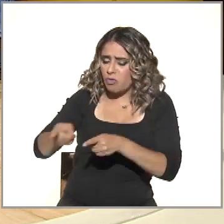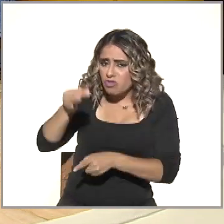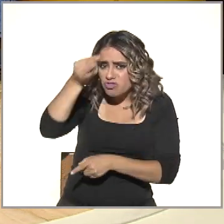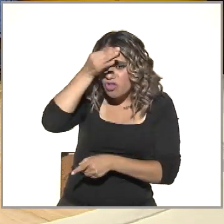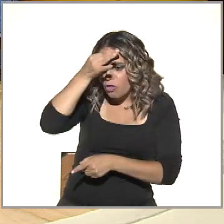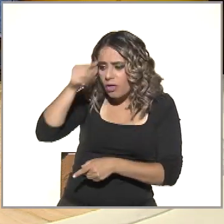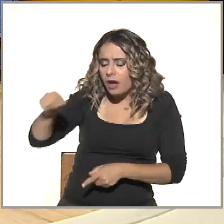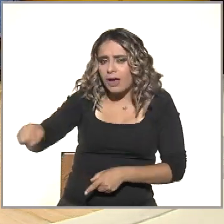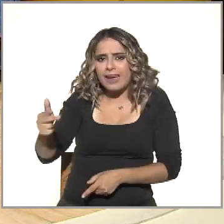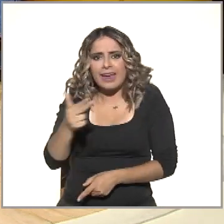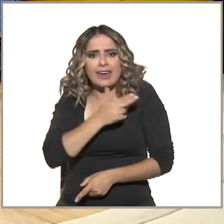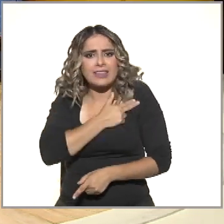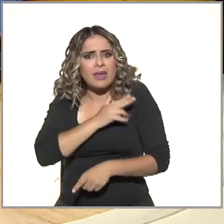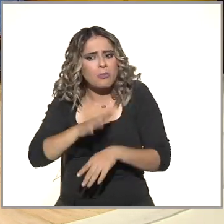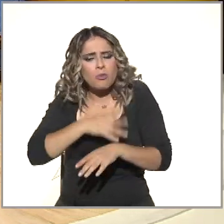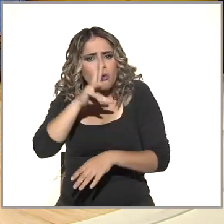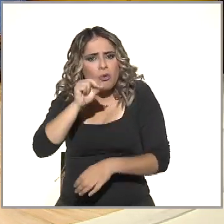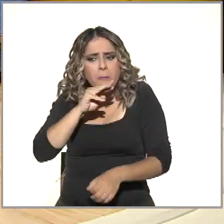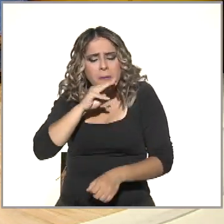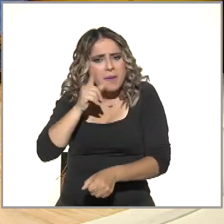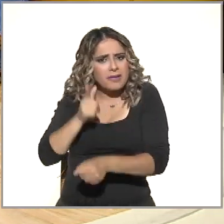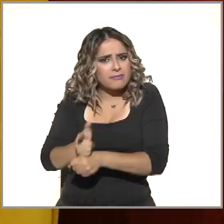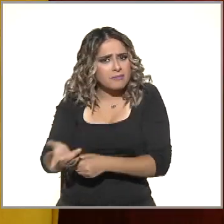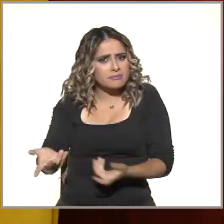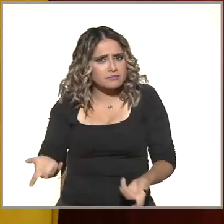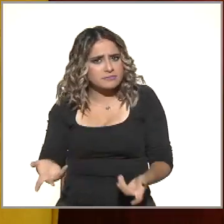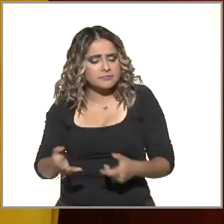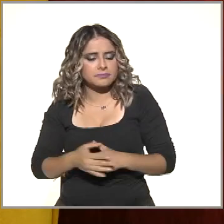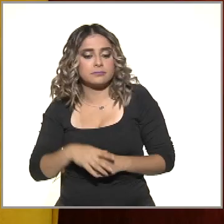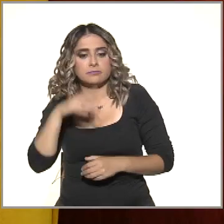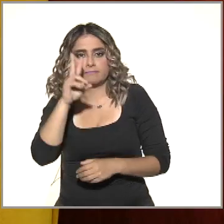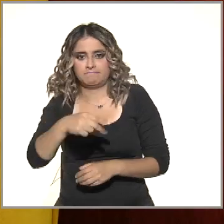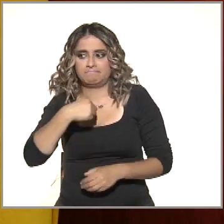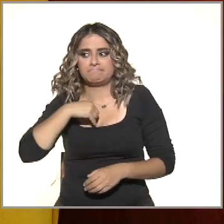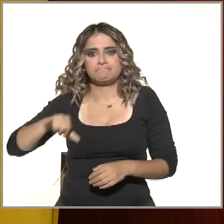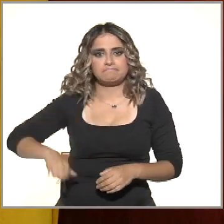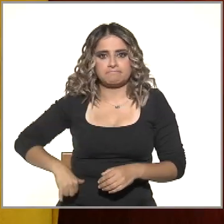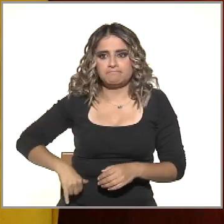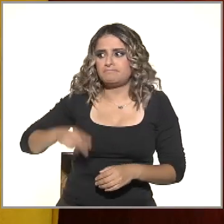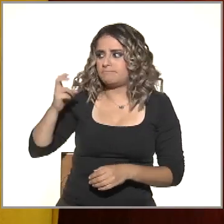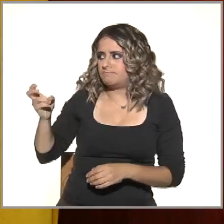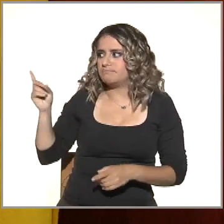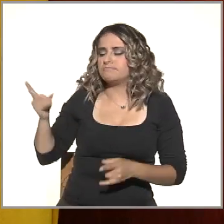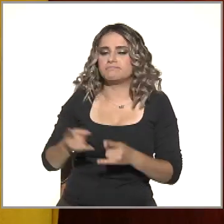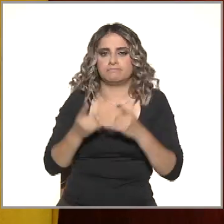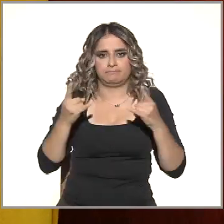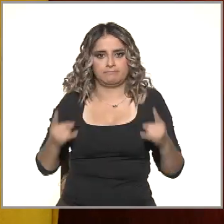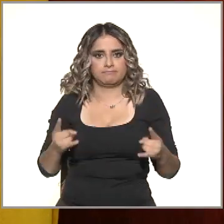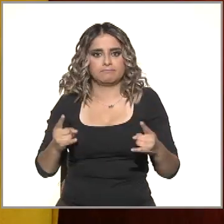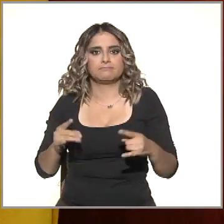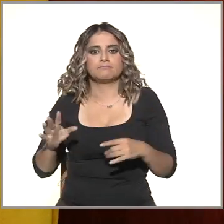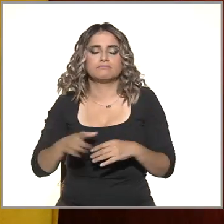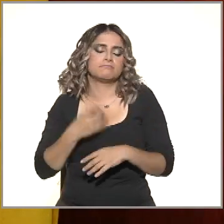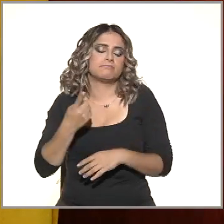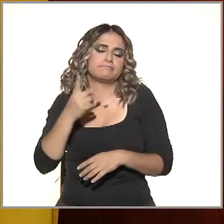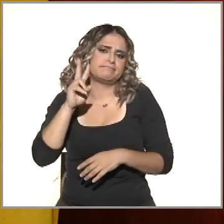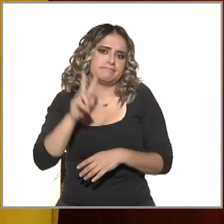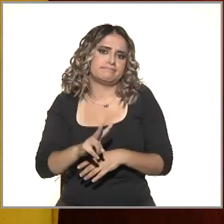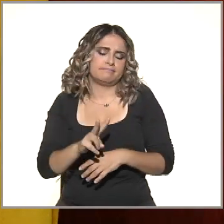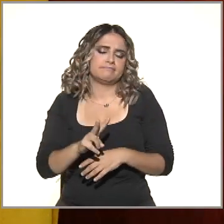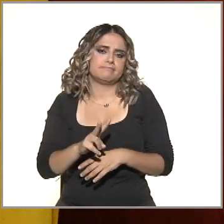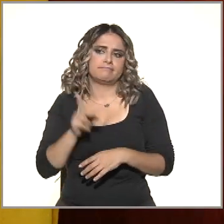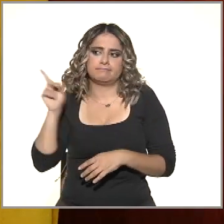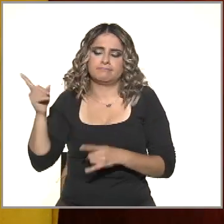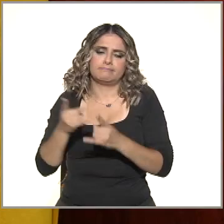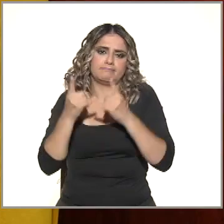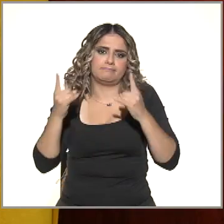palabras, Valeria? Mira, a mí me pareció interesantísimo porque creo que es muy humano el